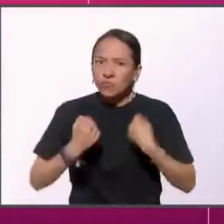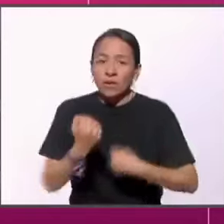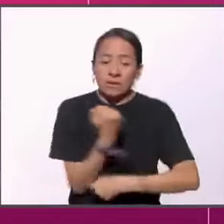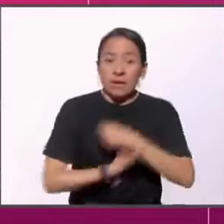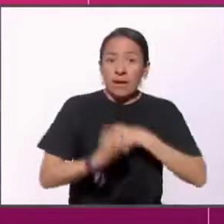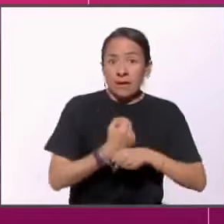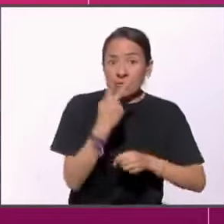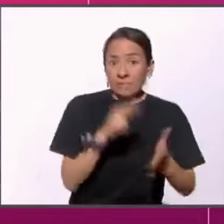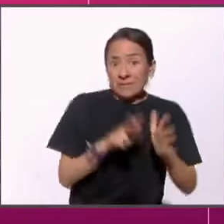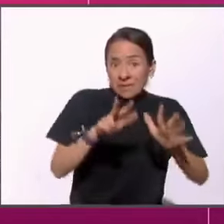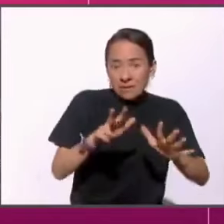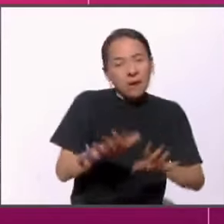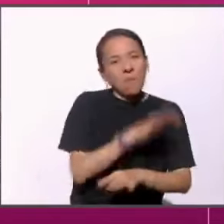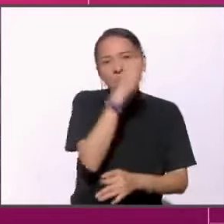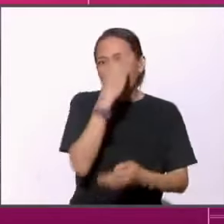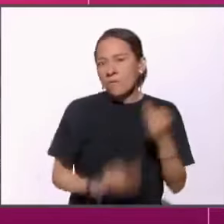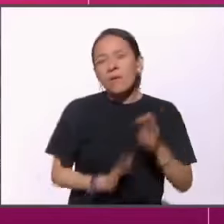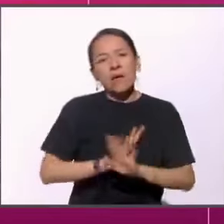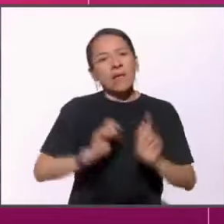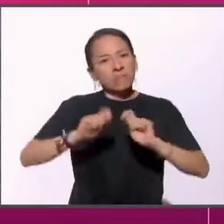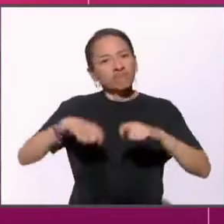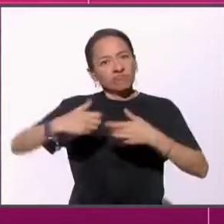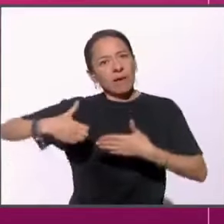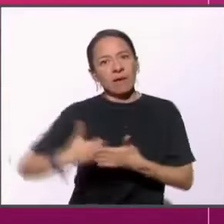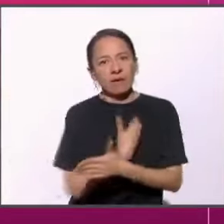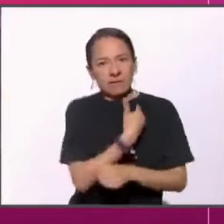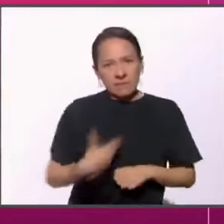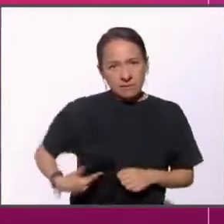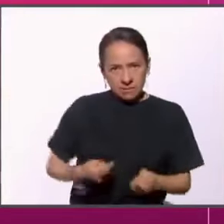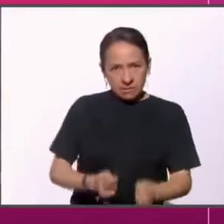a la presidencia. La fórmula es luchar,